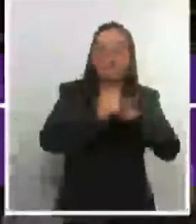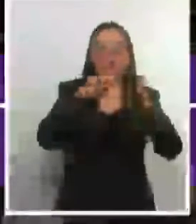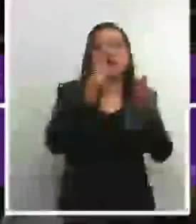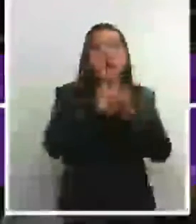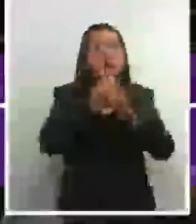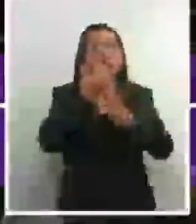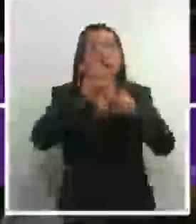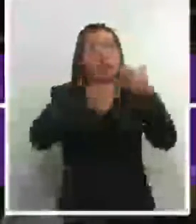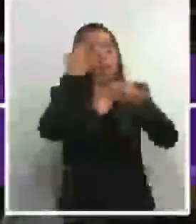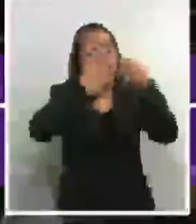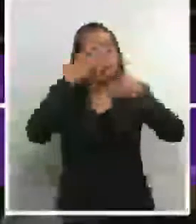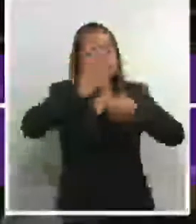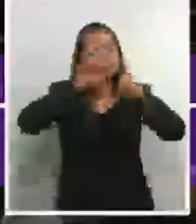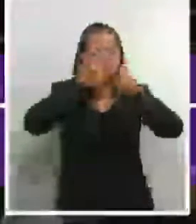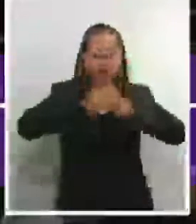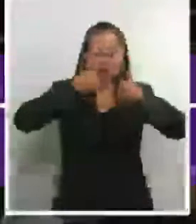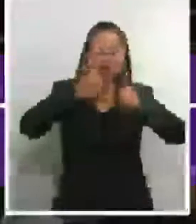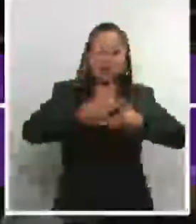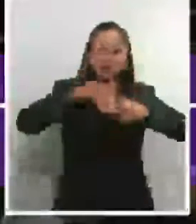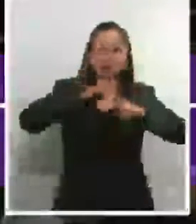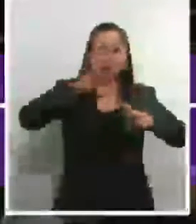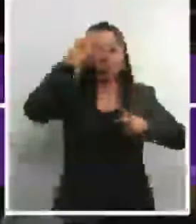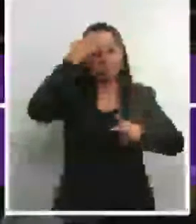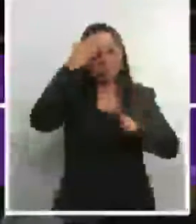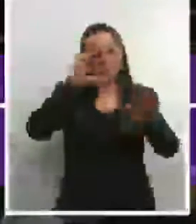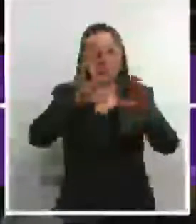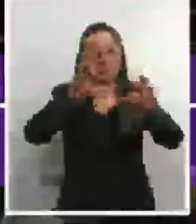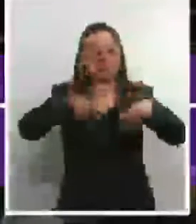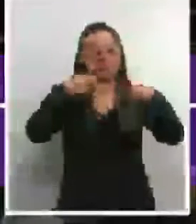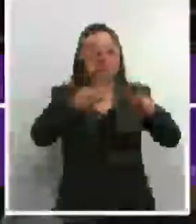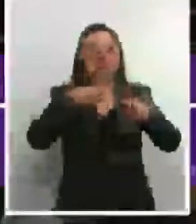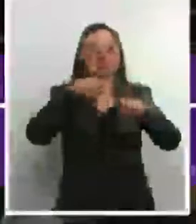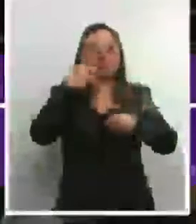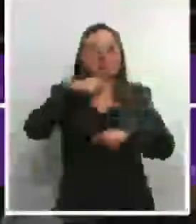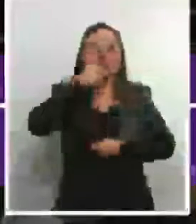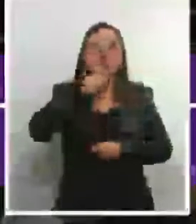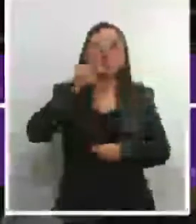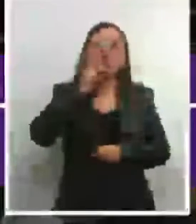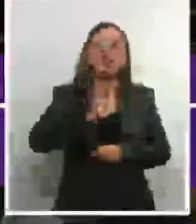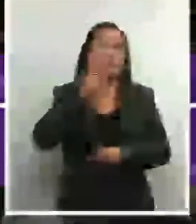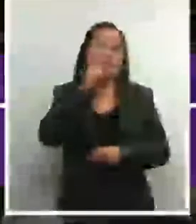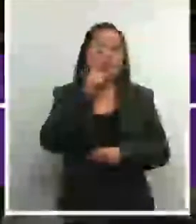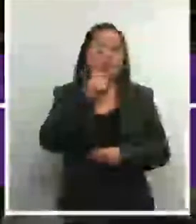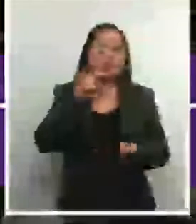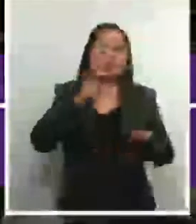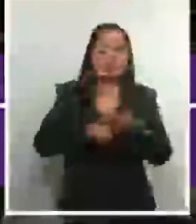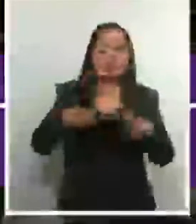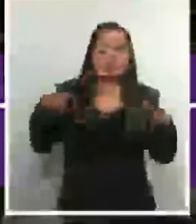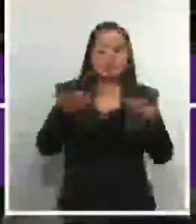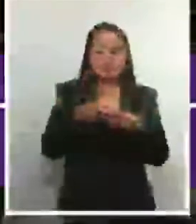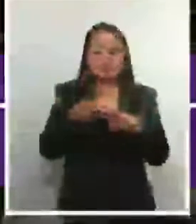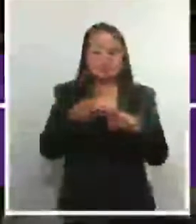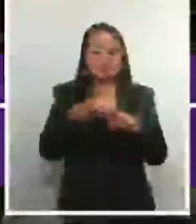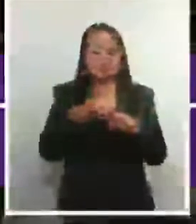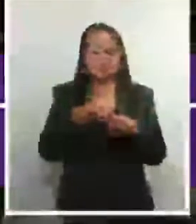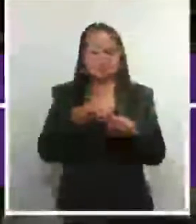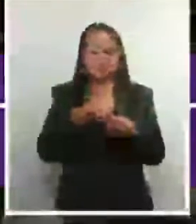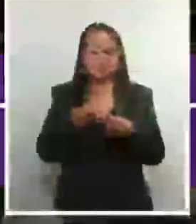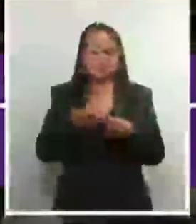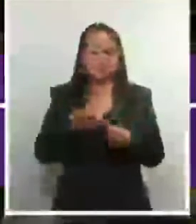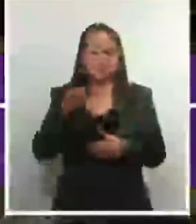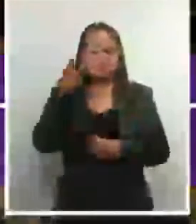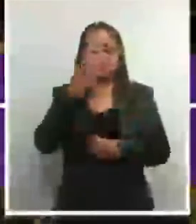formación, evaluación, permanencia, reconocimiento y certificación de las y los integrantes de las instituciones de